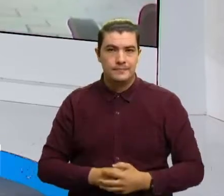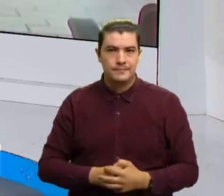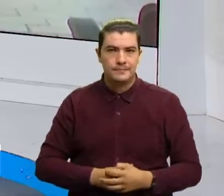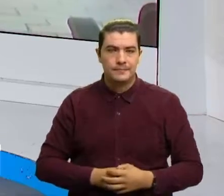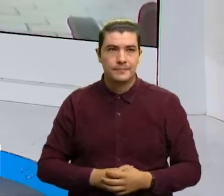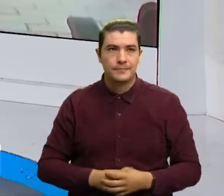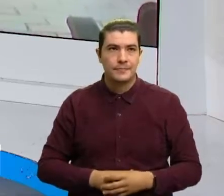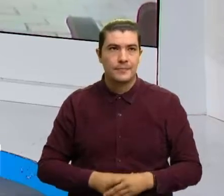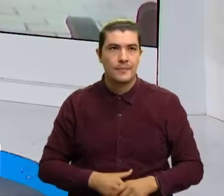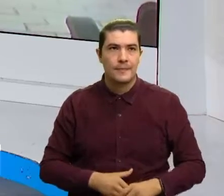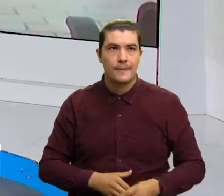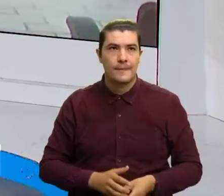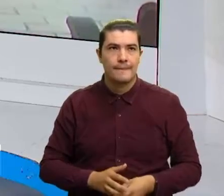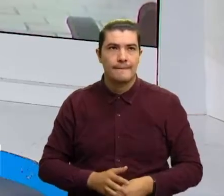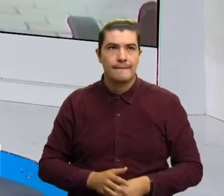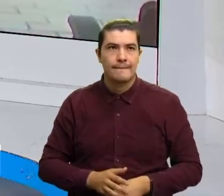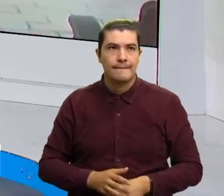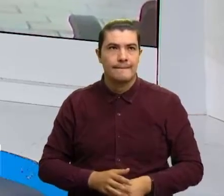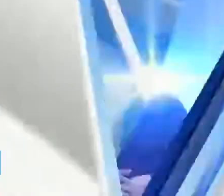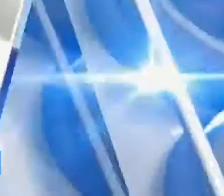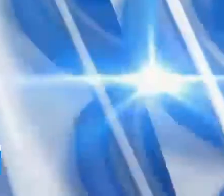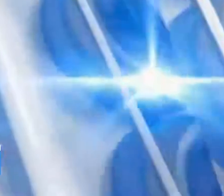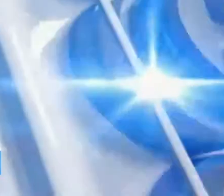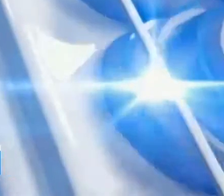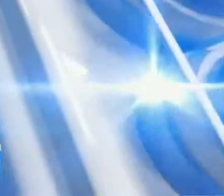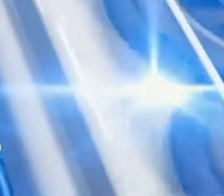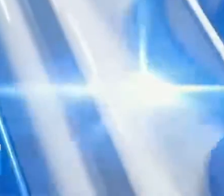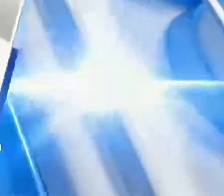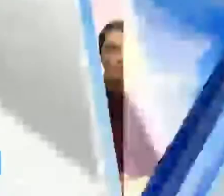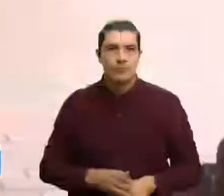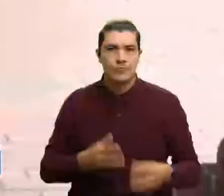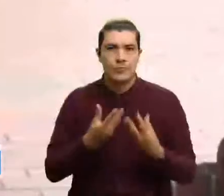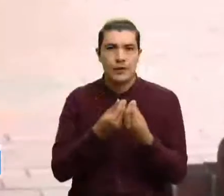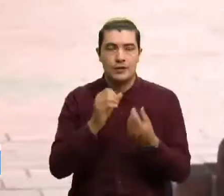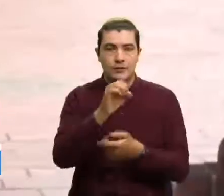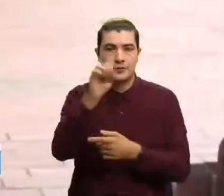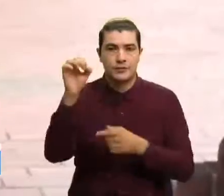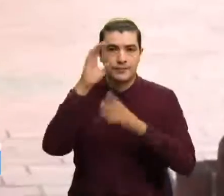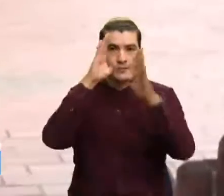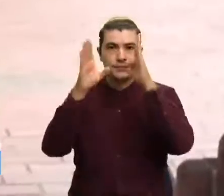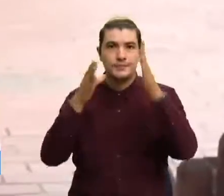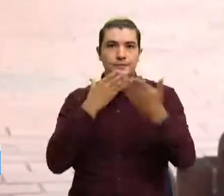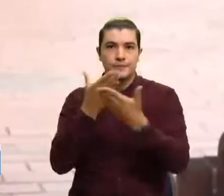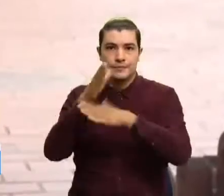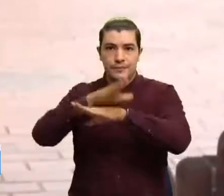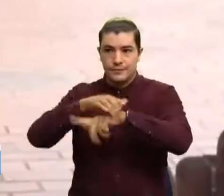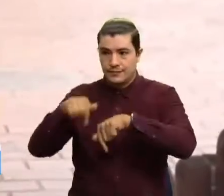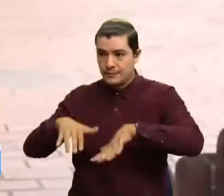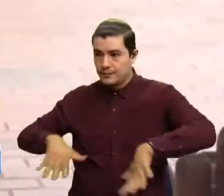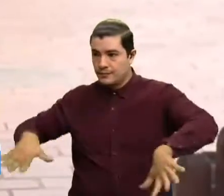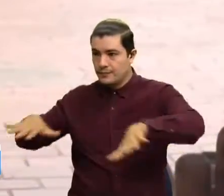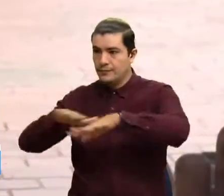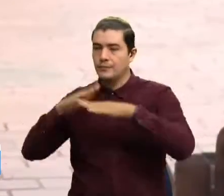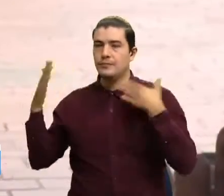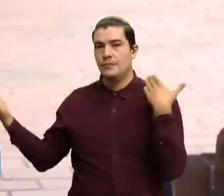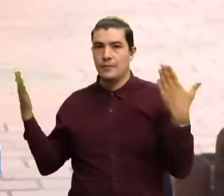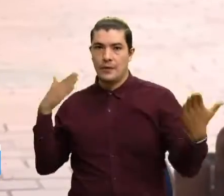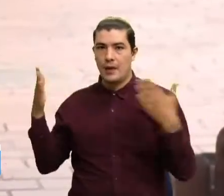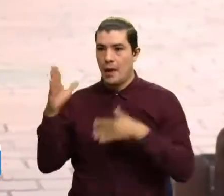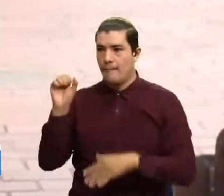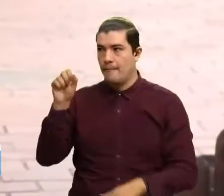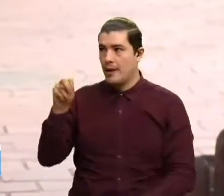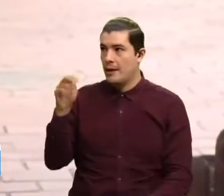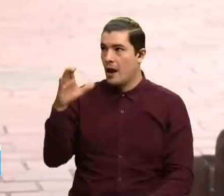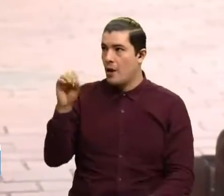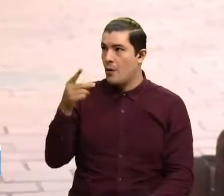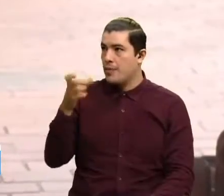Compañeros y televidentes, muy buenas tardes. Y es que hasta la vereda Puerto León del corregimiento de Banco de Arena llegaron tropas del